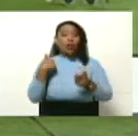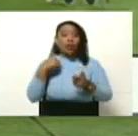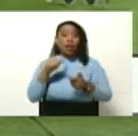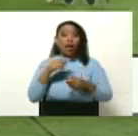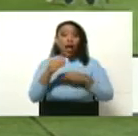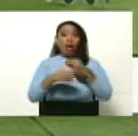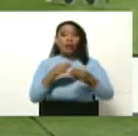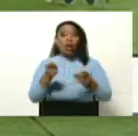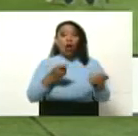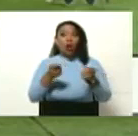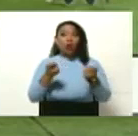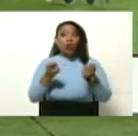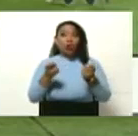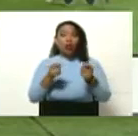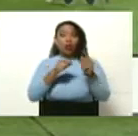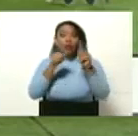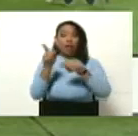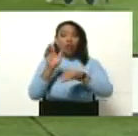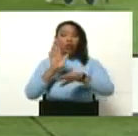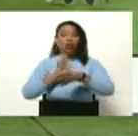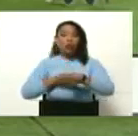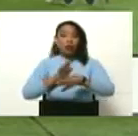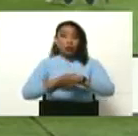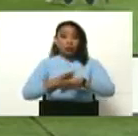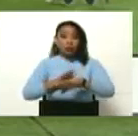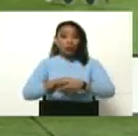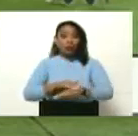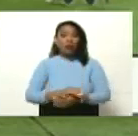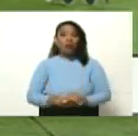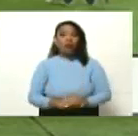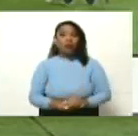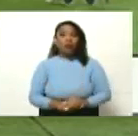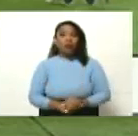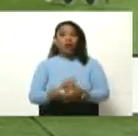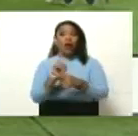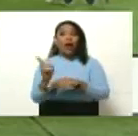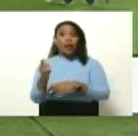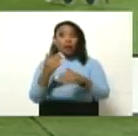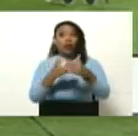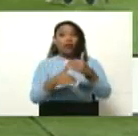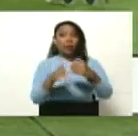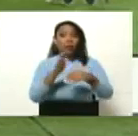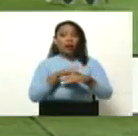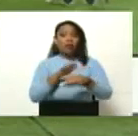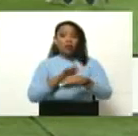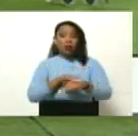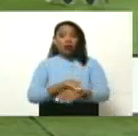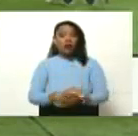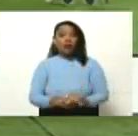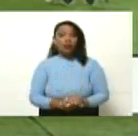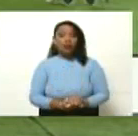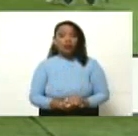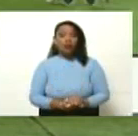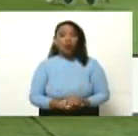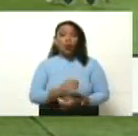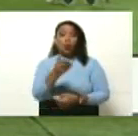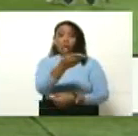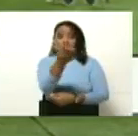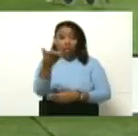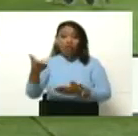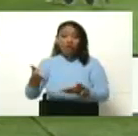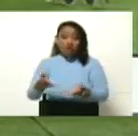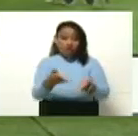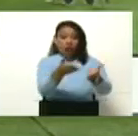tomar el control. Y eso va a ocurrir. Eso va a ocurrir. Vayan ustedes por los